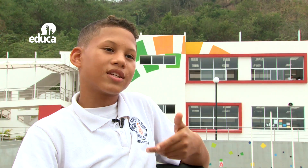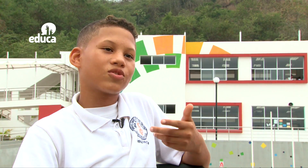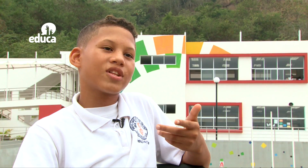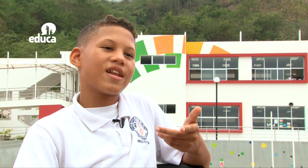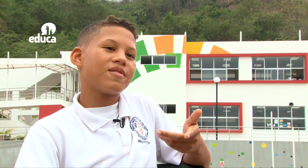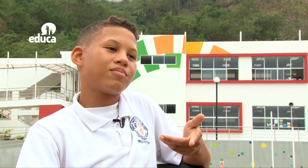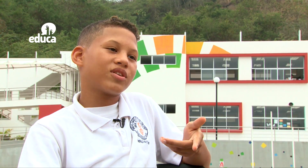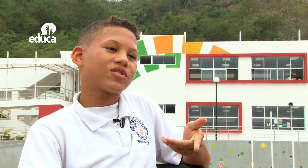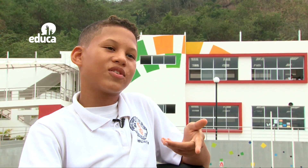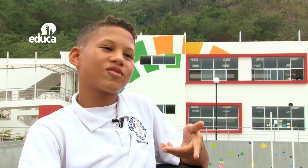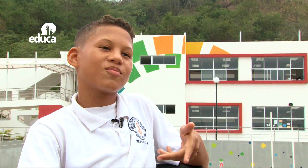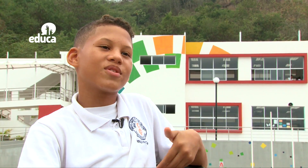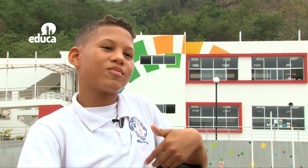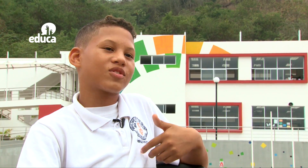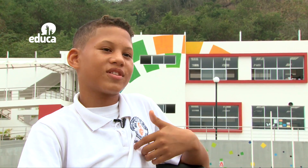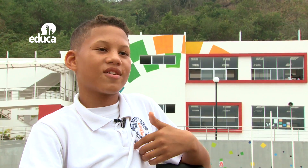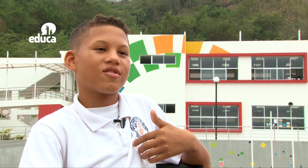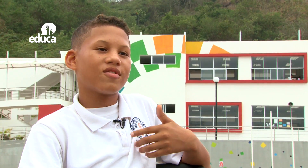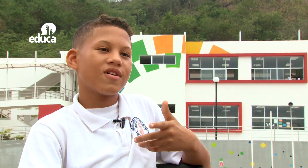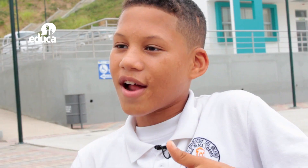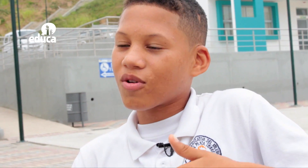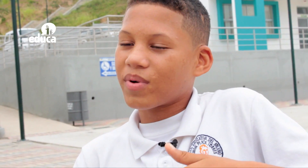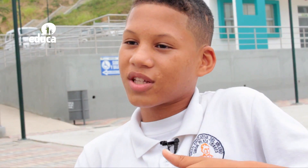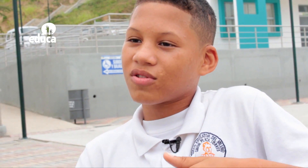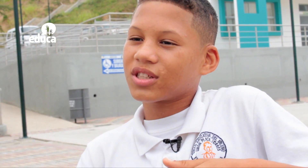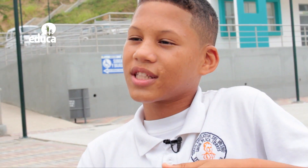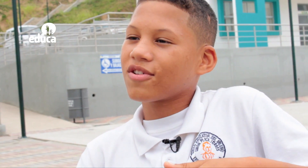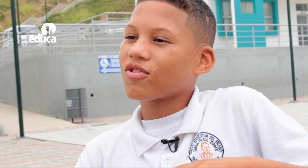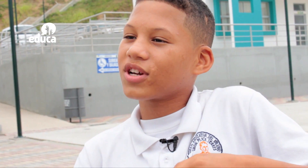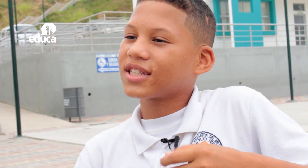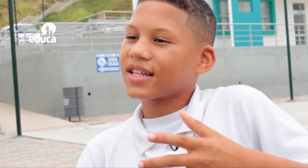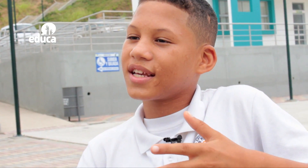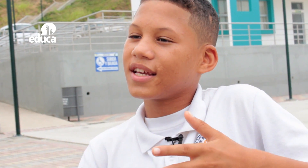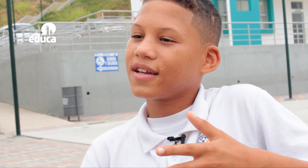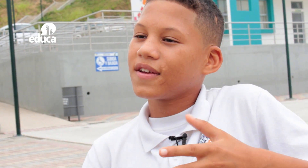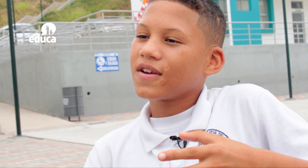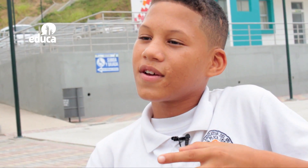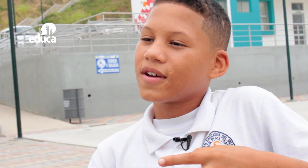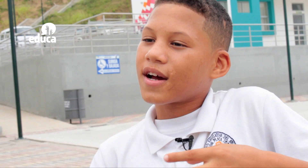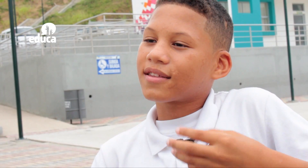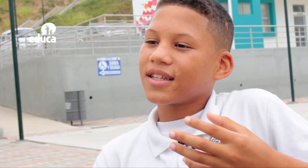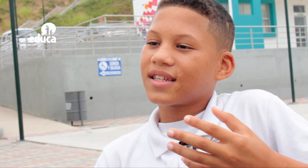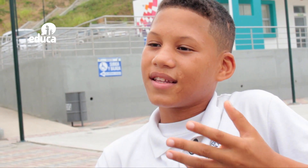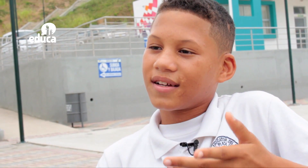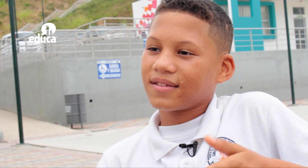internacional y nacional. Por eso estoy muy emocionado al compartir un escenario con él.